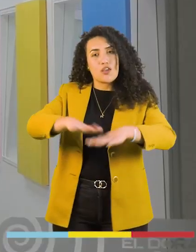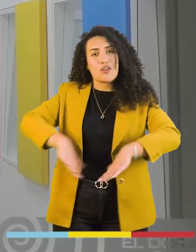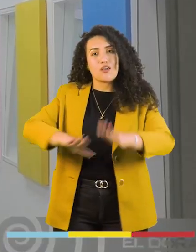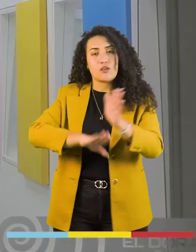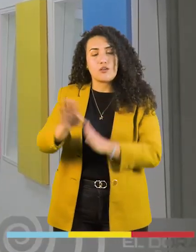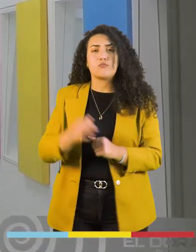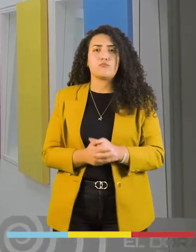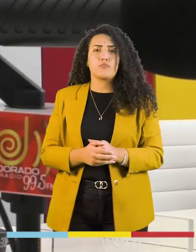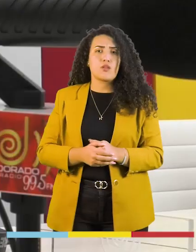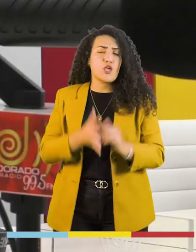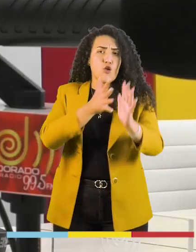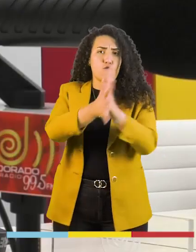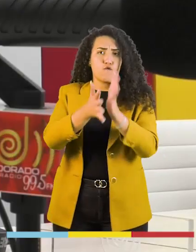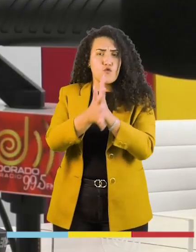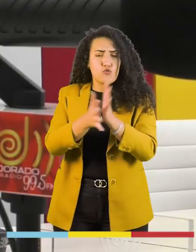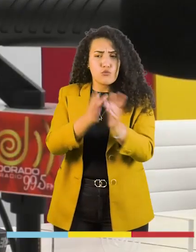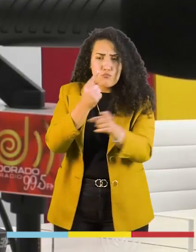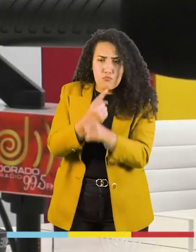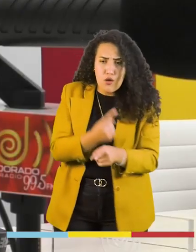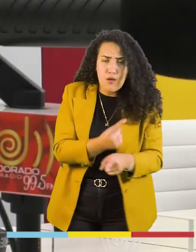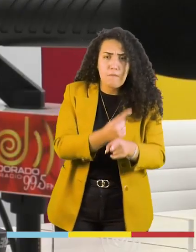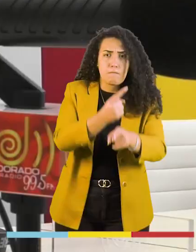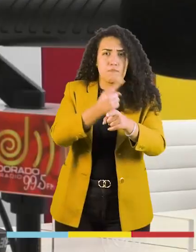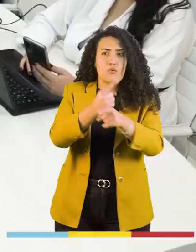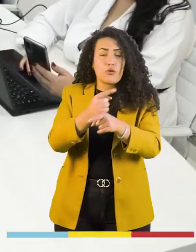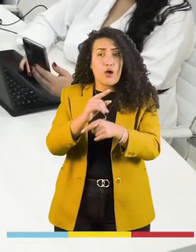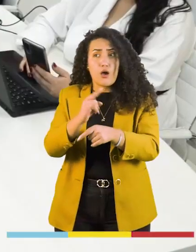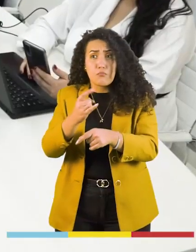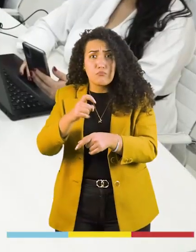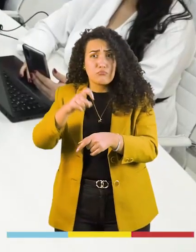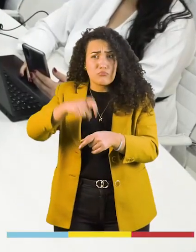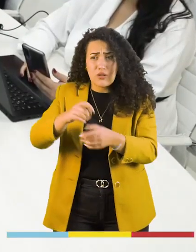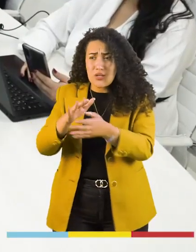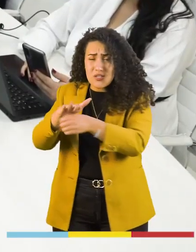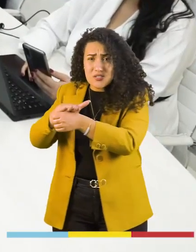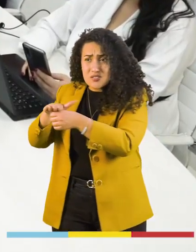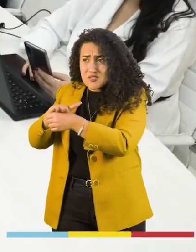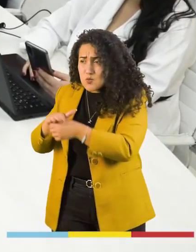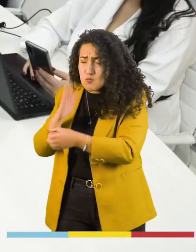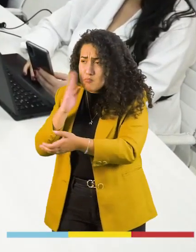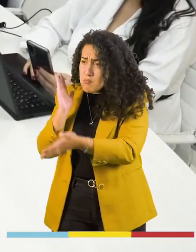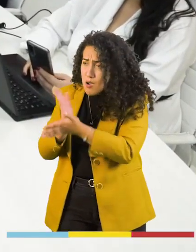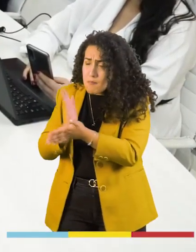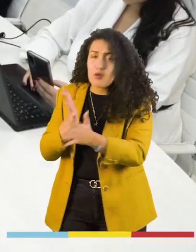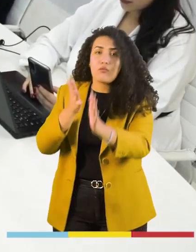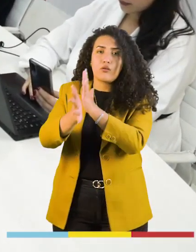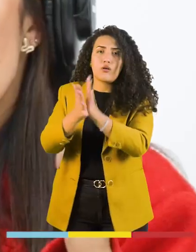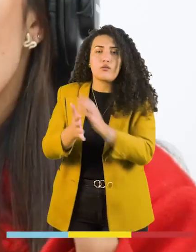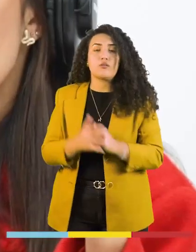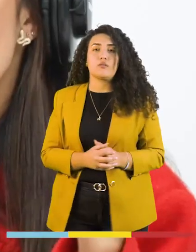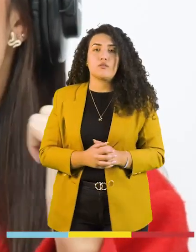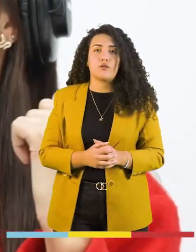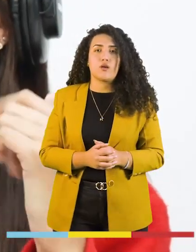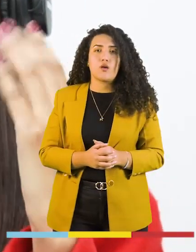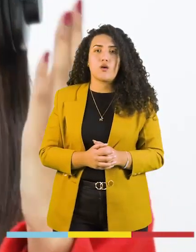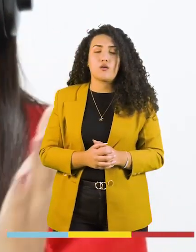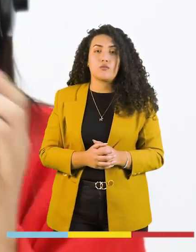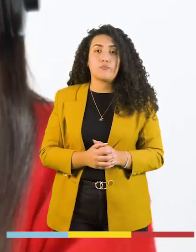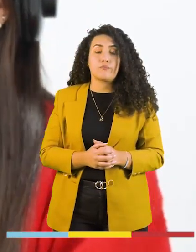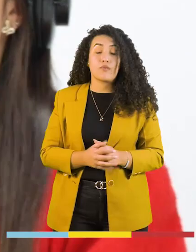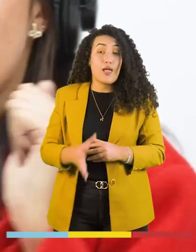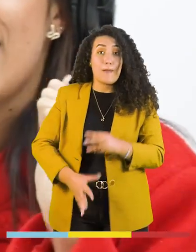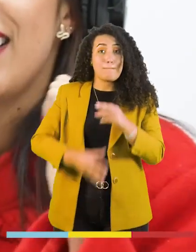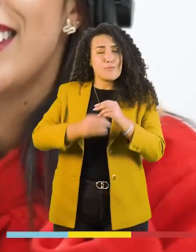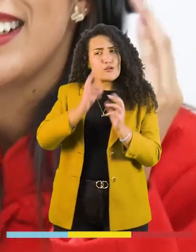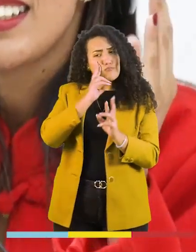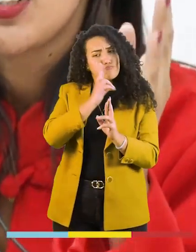del acontecer, el actuar de las diferentes secretarías, de las diferentes instituciones del departamento de